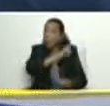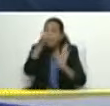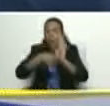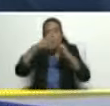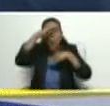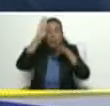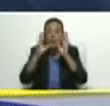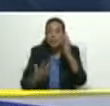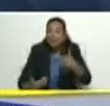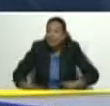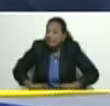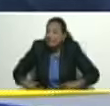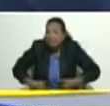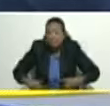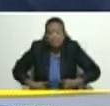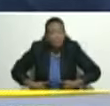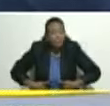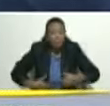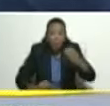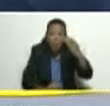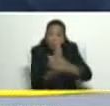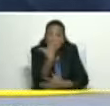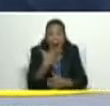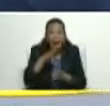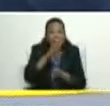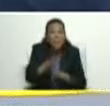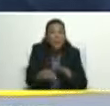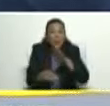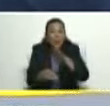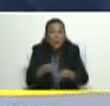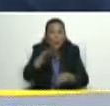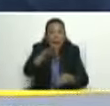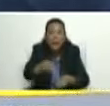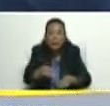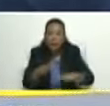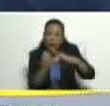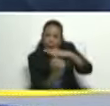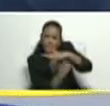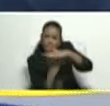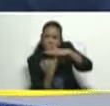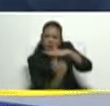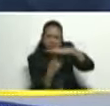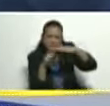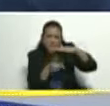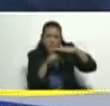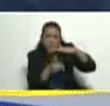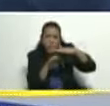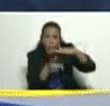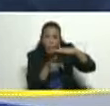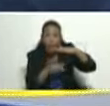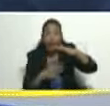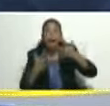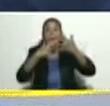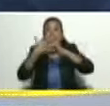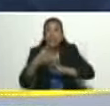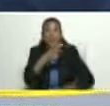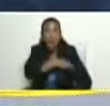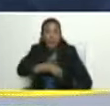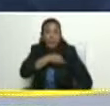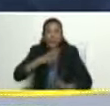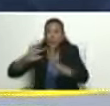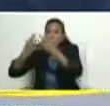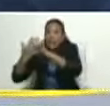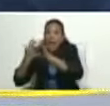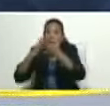está desarrollando un esfuerzo enorme por ir, por avanzar, donde la base de acción va a ser en la base de misiones, donde vamos a